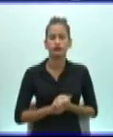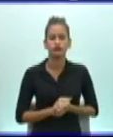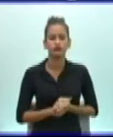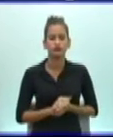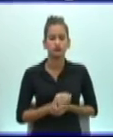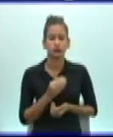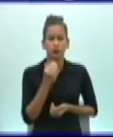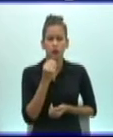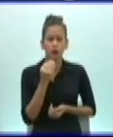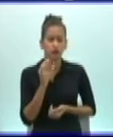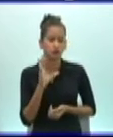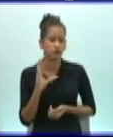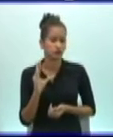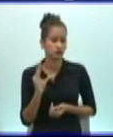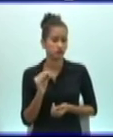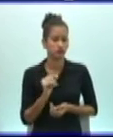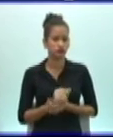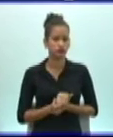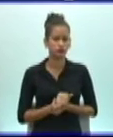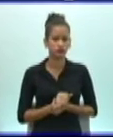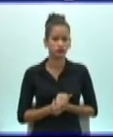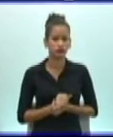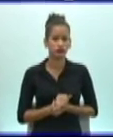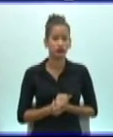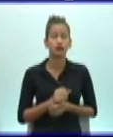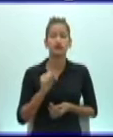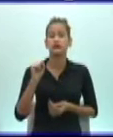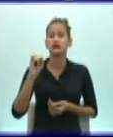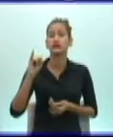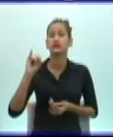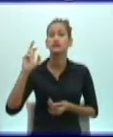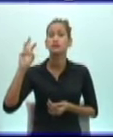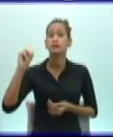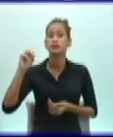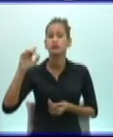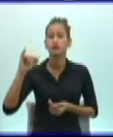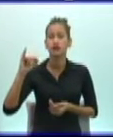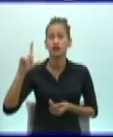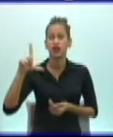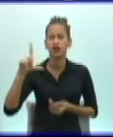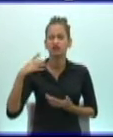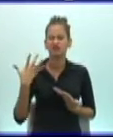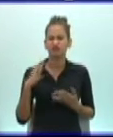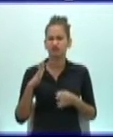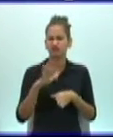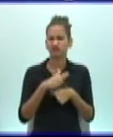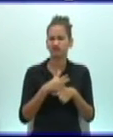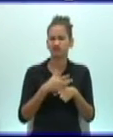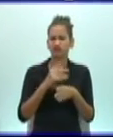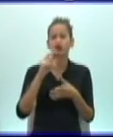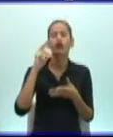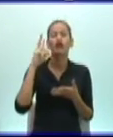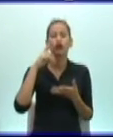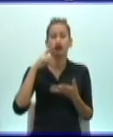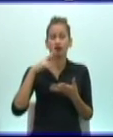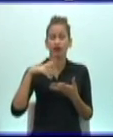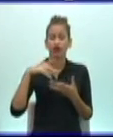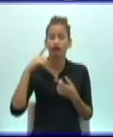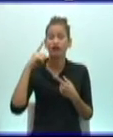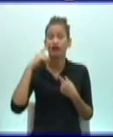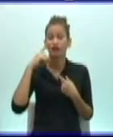en este caso estamos en presencia de un símil. El símil, que es una comparación, como ustedes